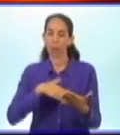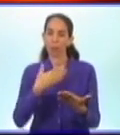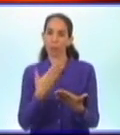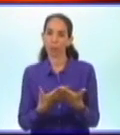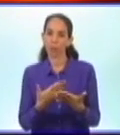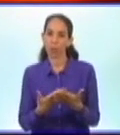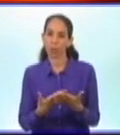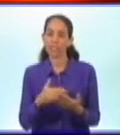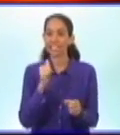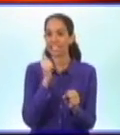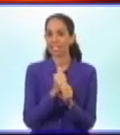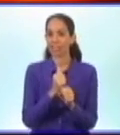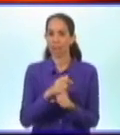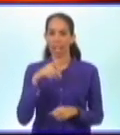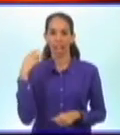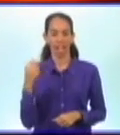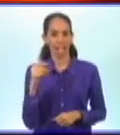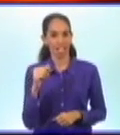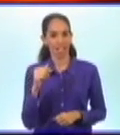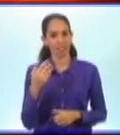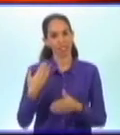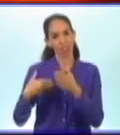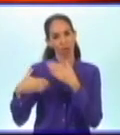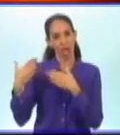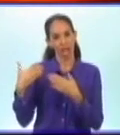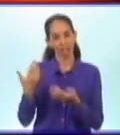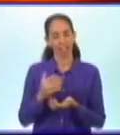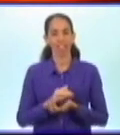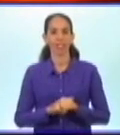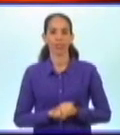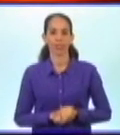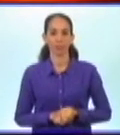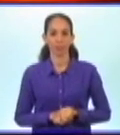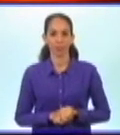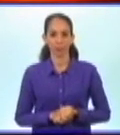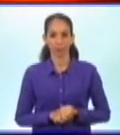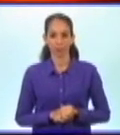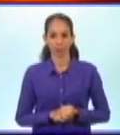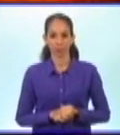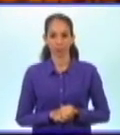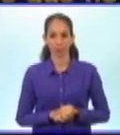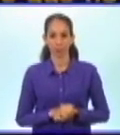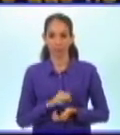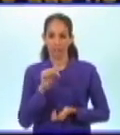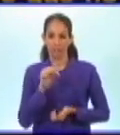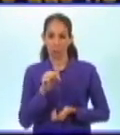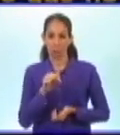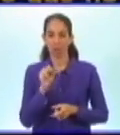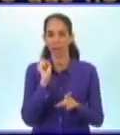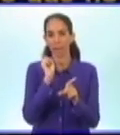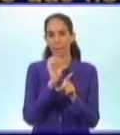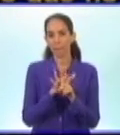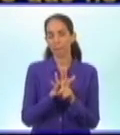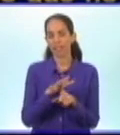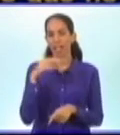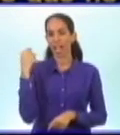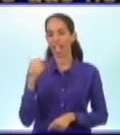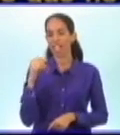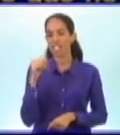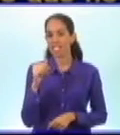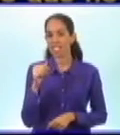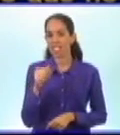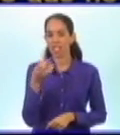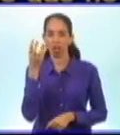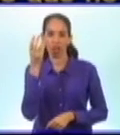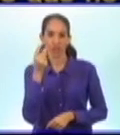en los ejercicios que ya te orientamos cuando te presentamos el texto. Te propongo comenzar por el ejercicio